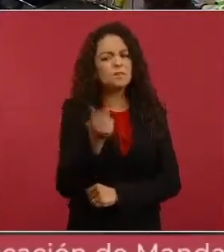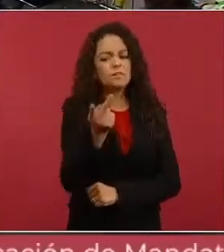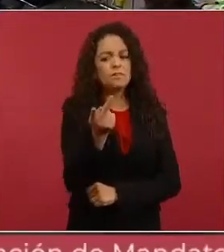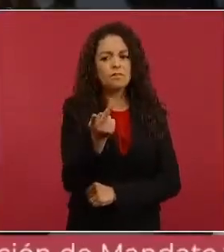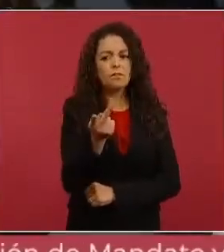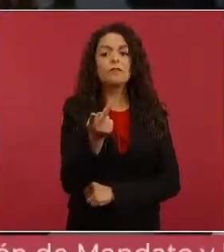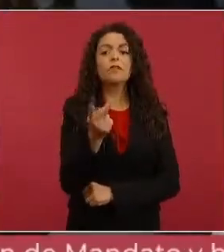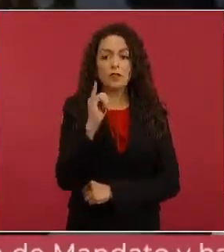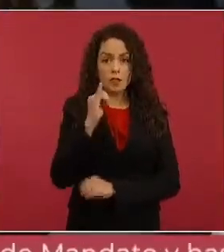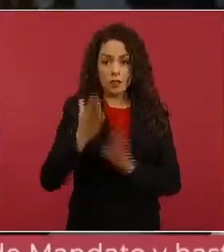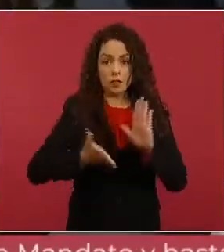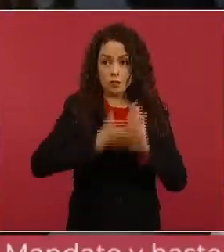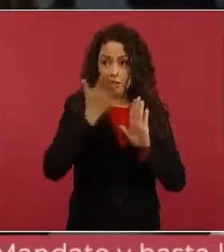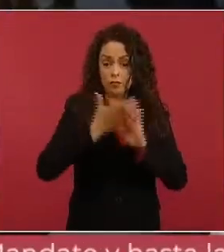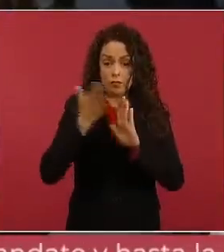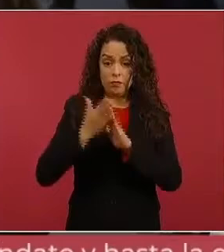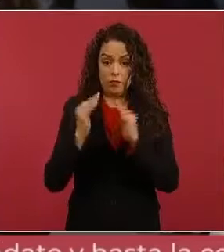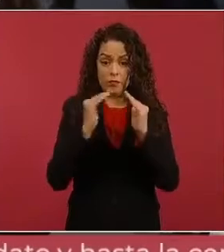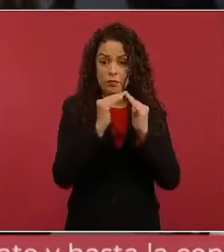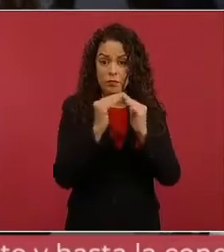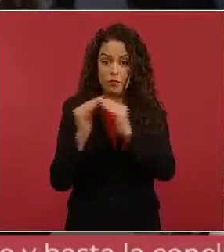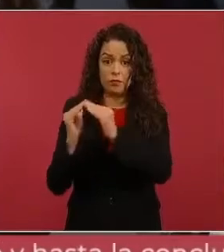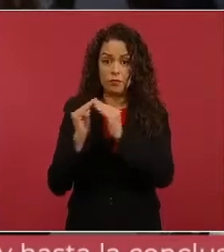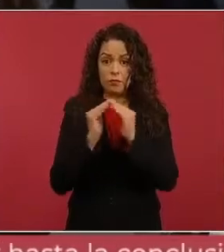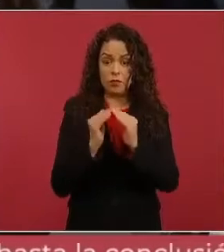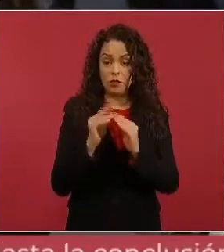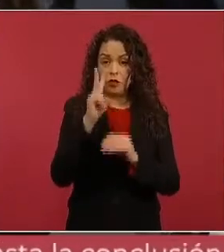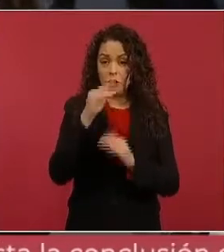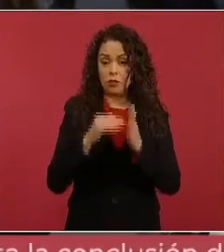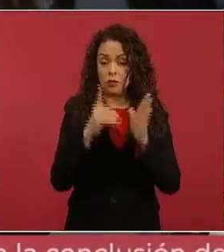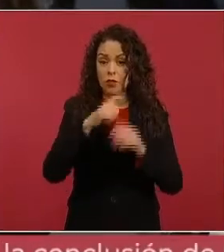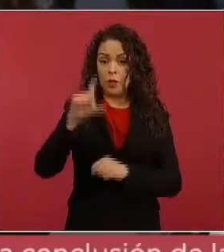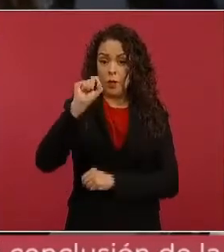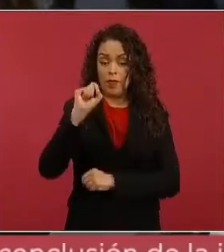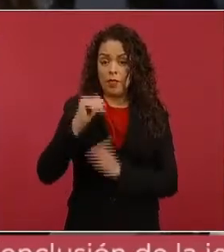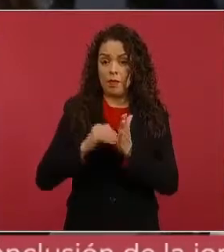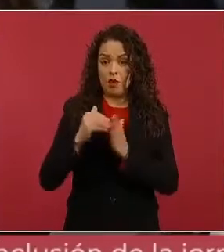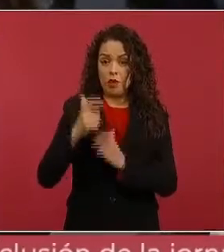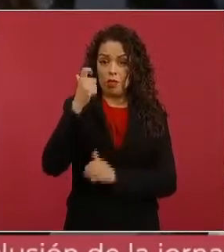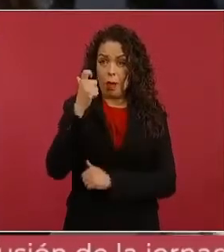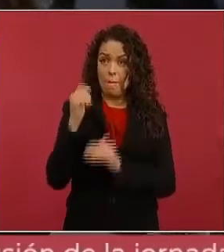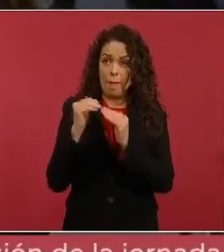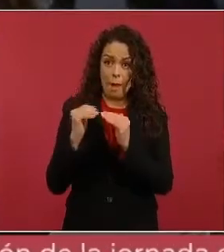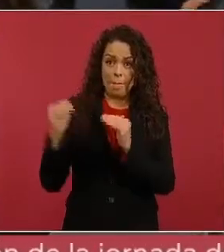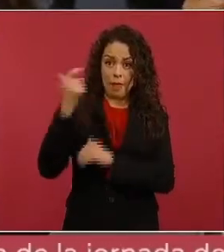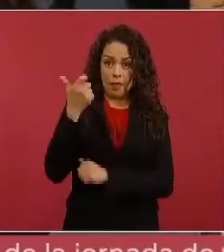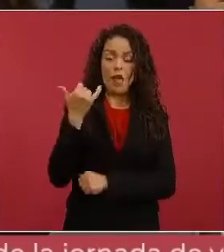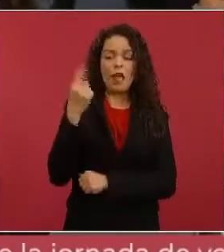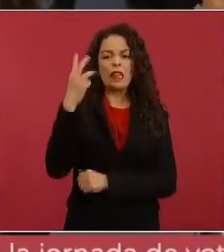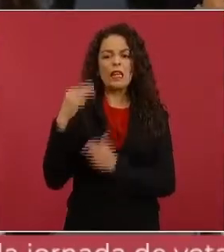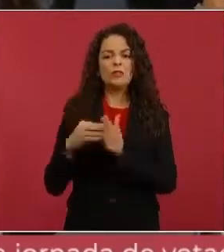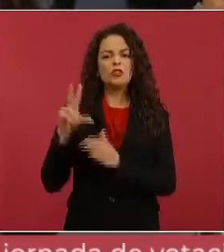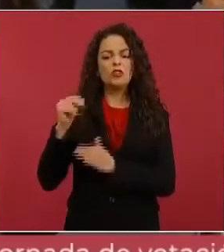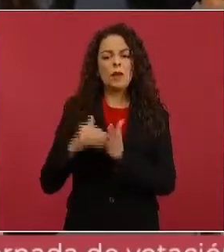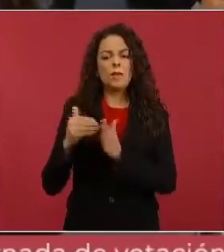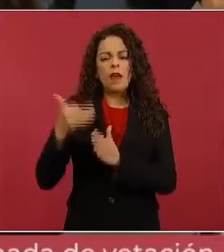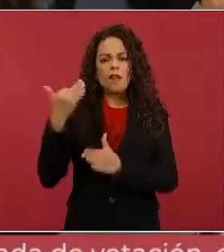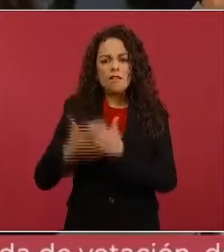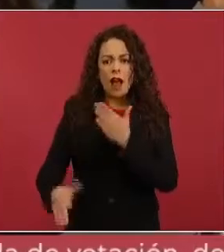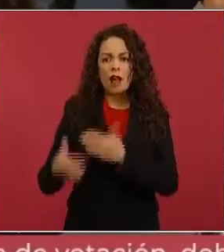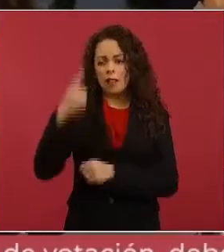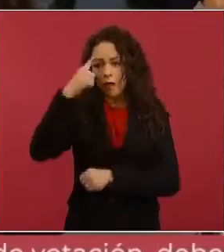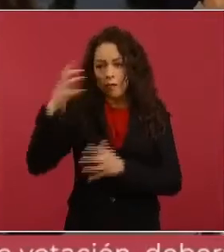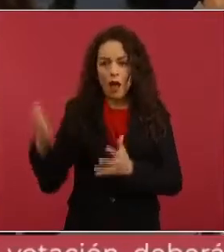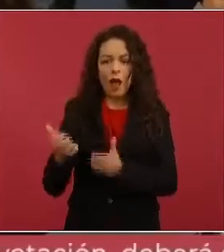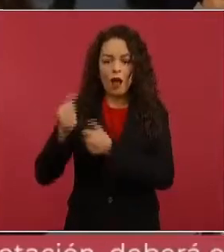construir las viviendas para pobres con los más de 2.120 millones de pesos y qué va a pasar con los 3.080 millones que faltan por recuperar